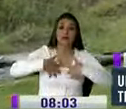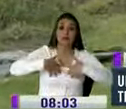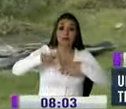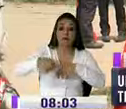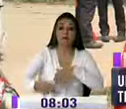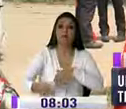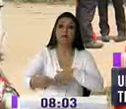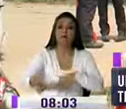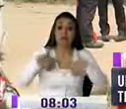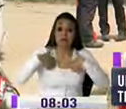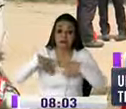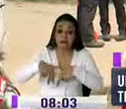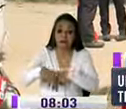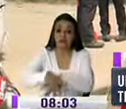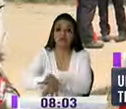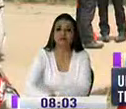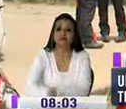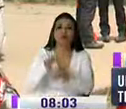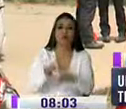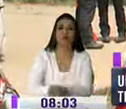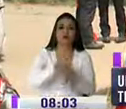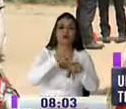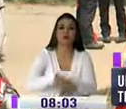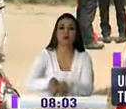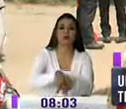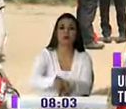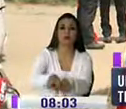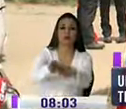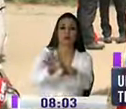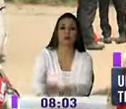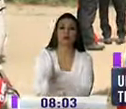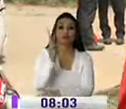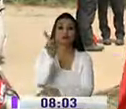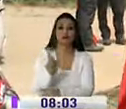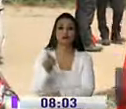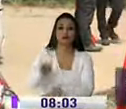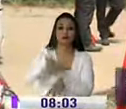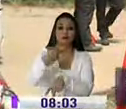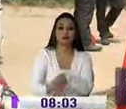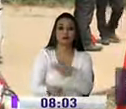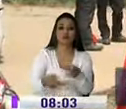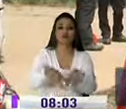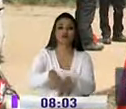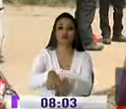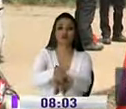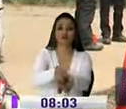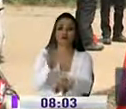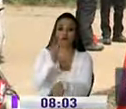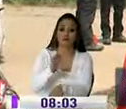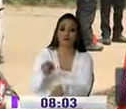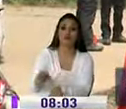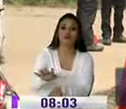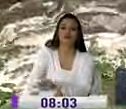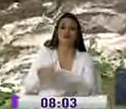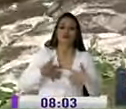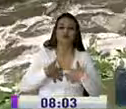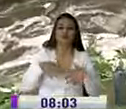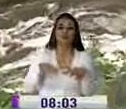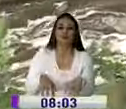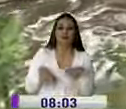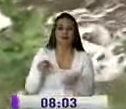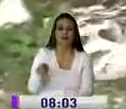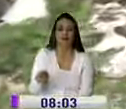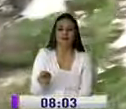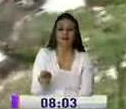mascota. Aparentemente las dos personas cayeron al río al querer rescatar un can de la propiedad de uno de los jóvenes. Y es que debido a